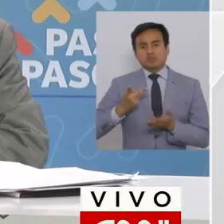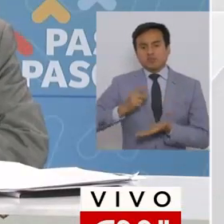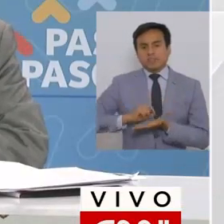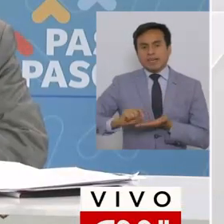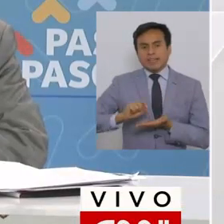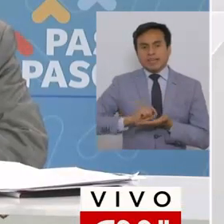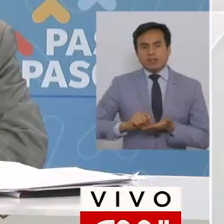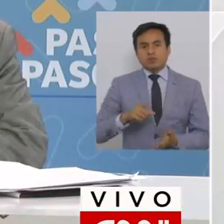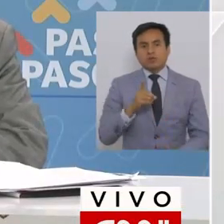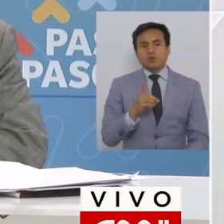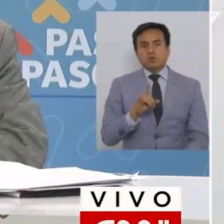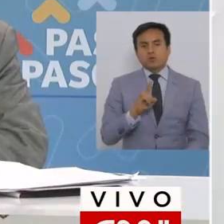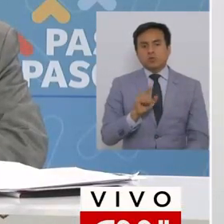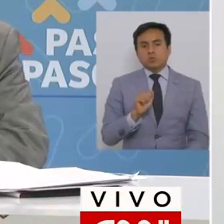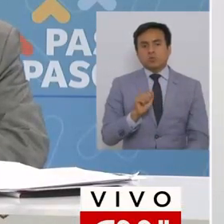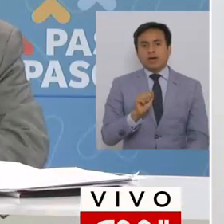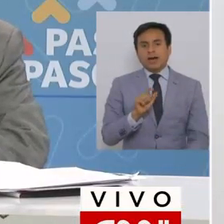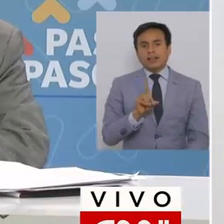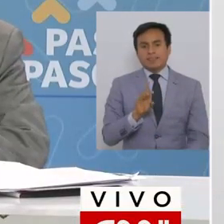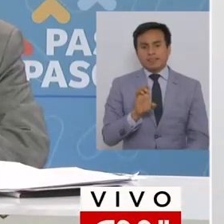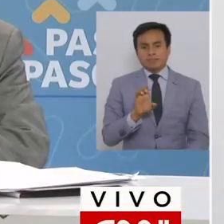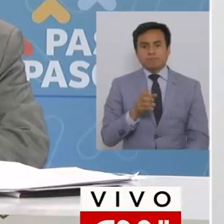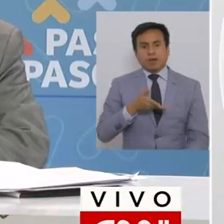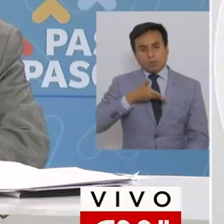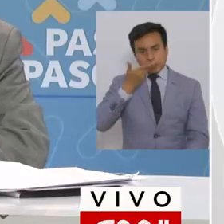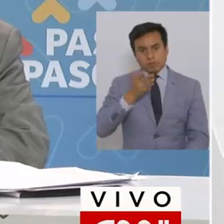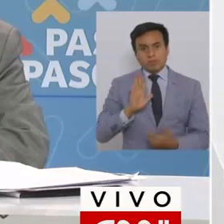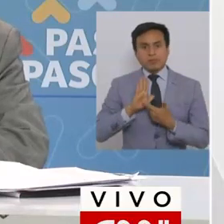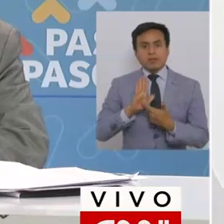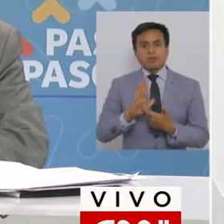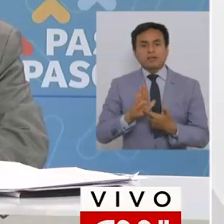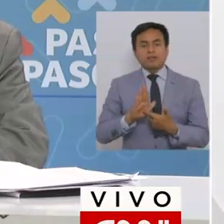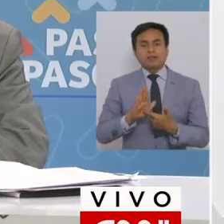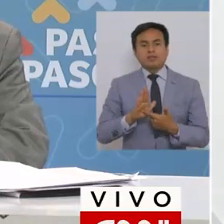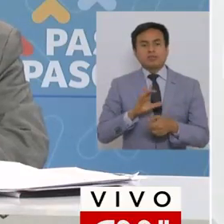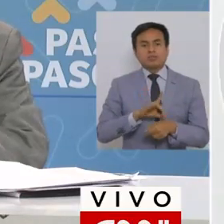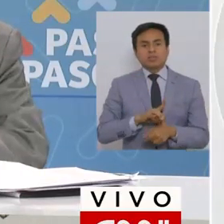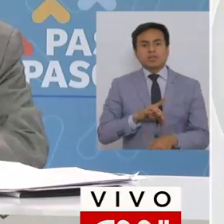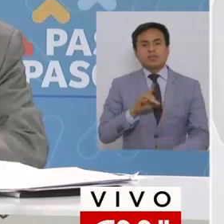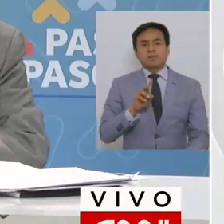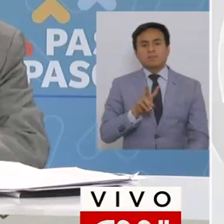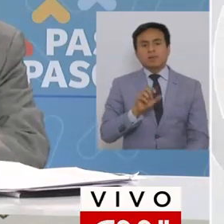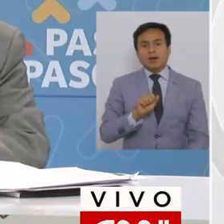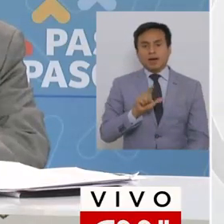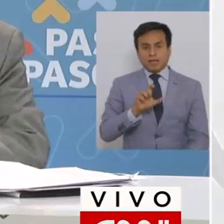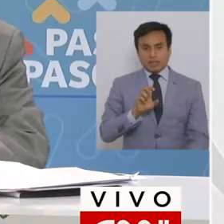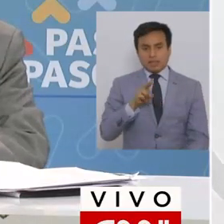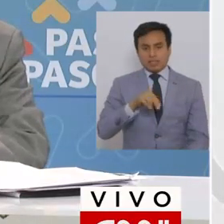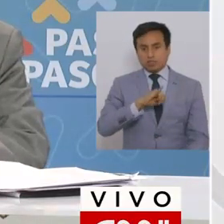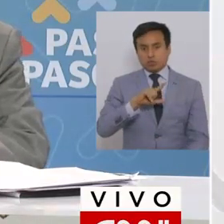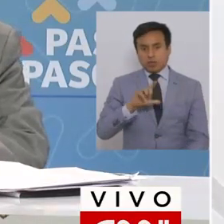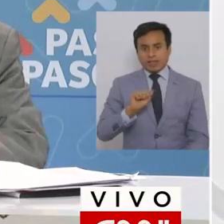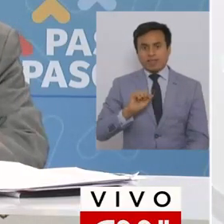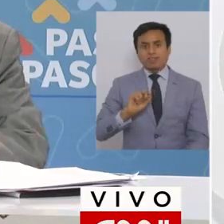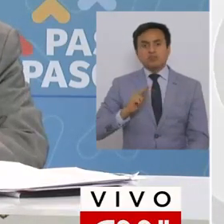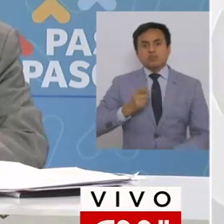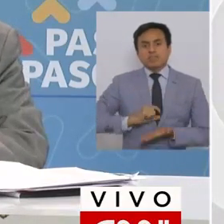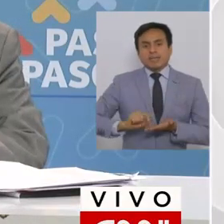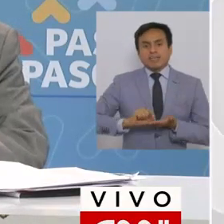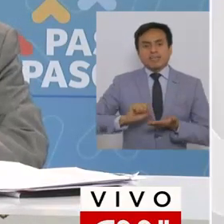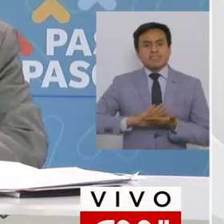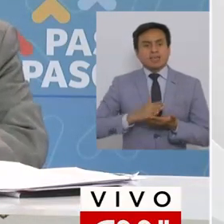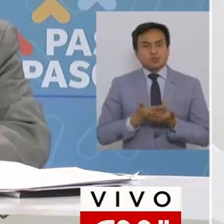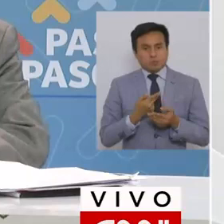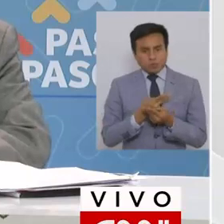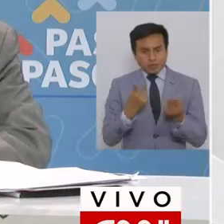subsecretario Dualde. A continuación, le daré la palabra a la doctora María Teresa Valenzuela, nuestra subsecretaria de Salud Pública, para que